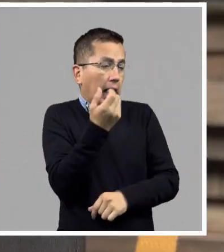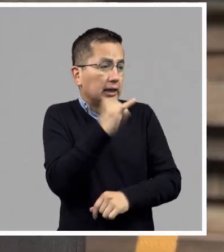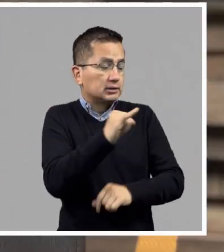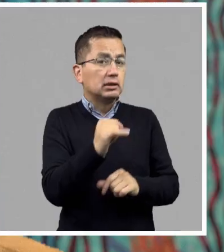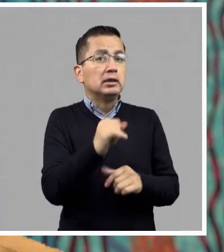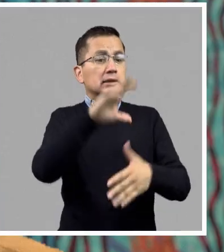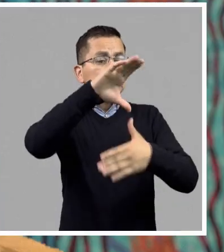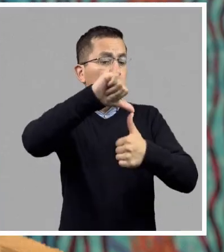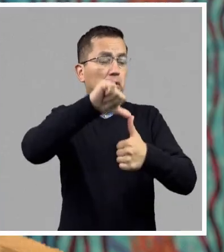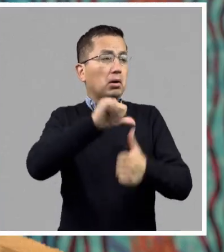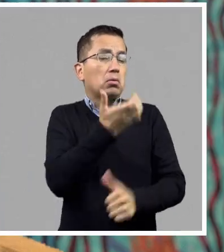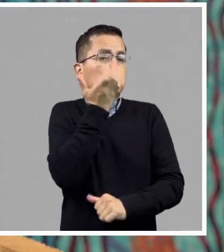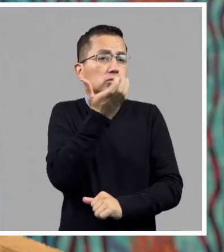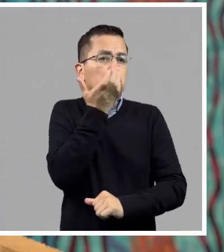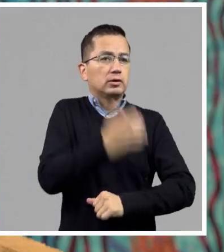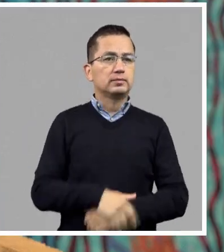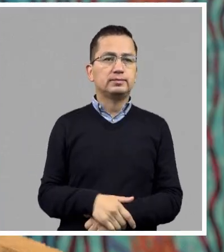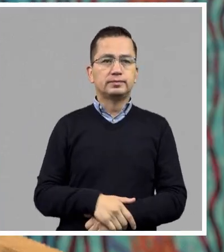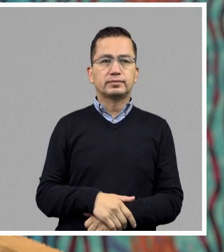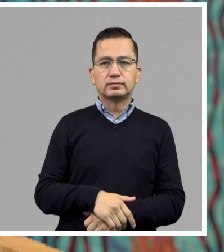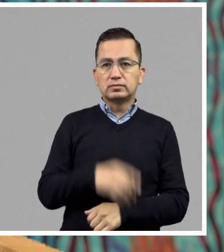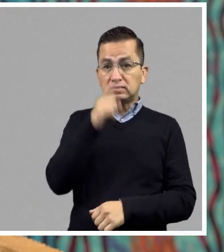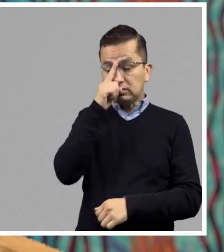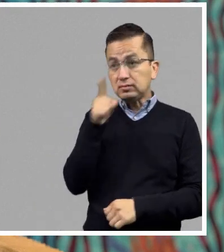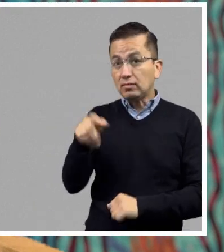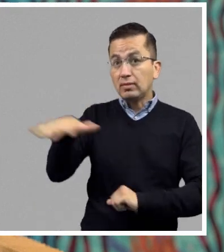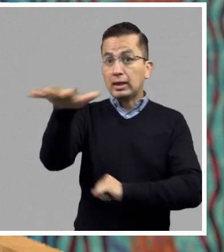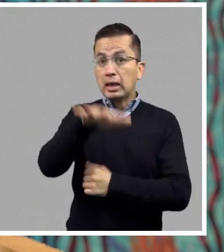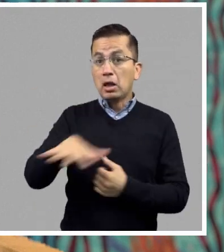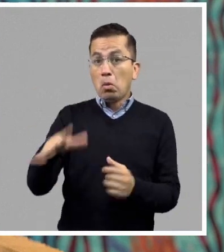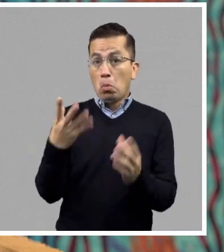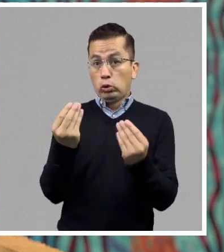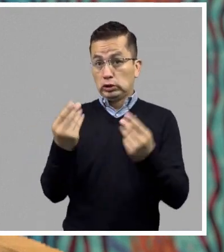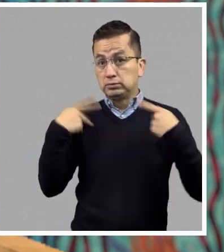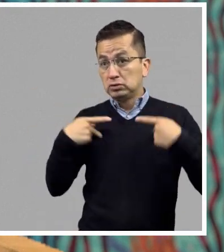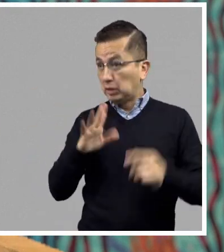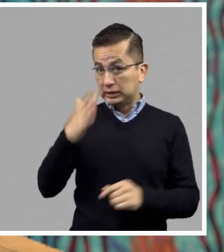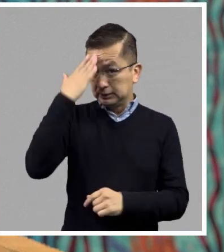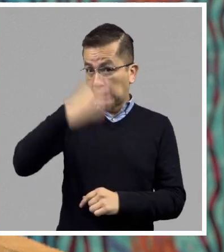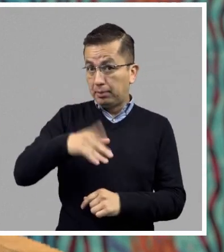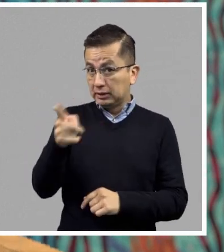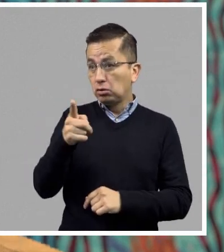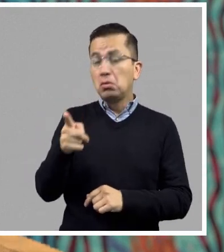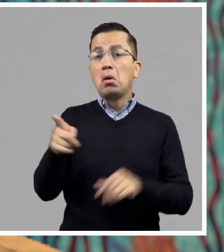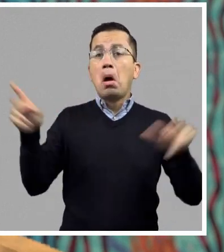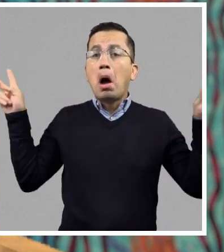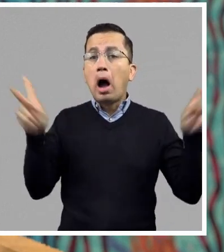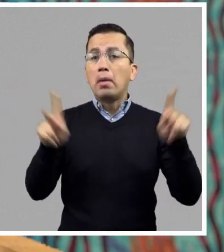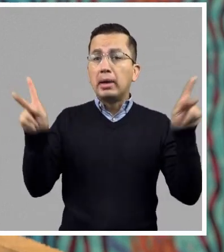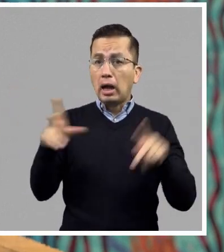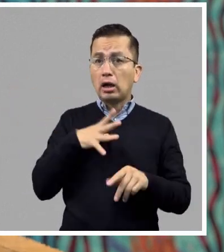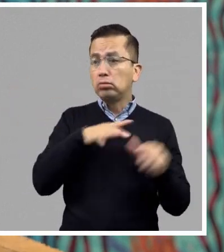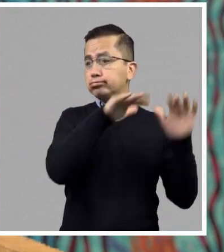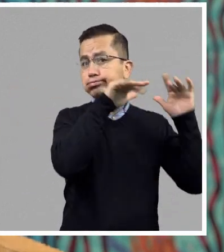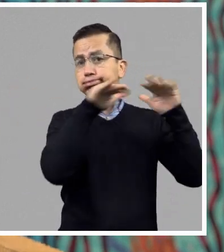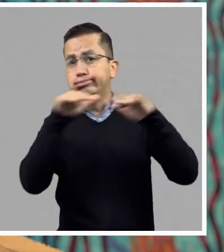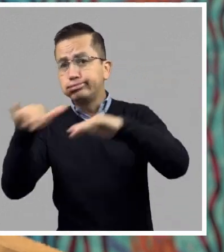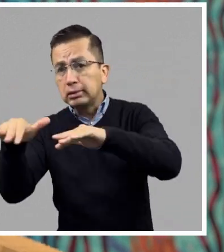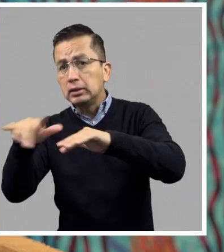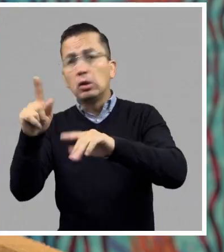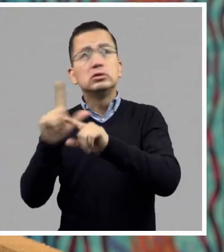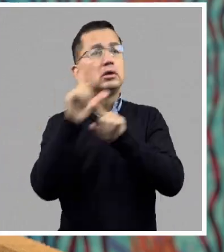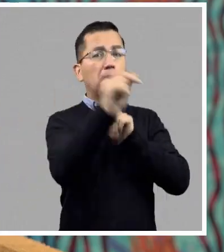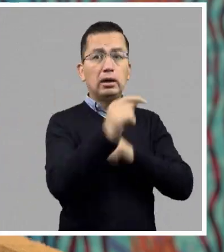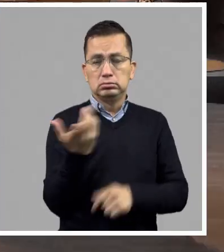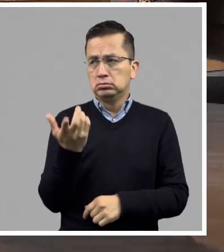o sea cualquier ciudadano se percata de ello o sea tiene conciencia de ello porque por aquí también pasan aves migratorias pero no estoy segura que todos tenemos